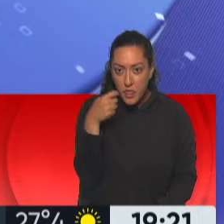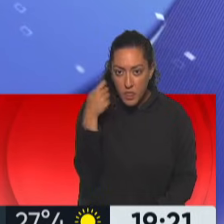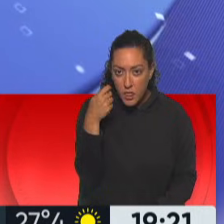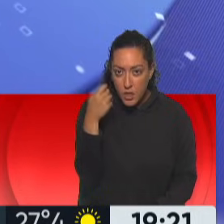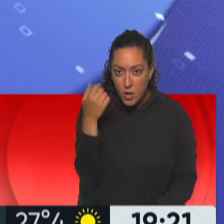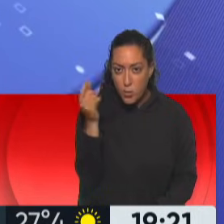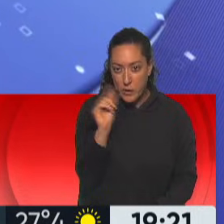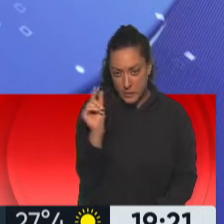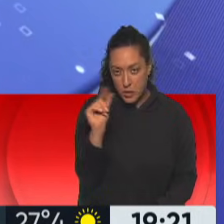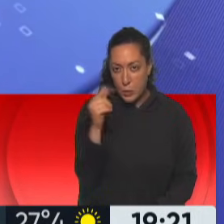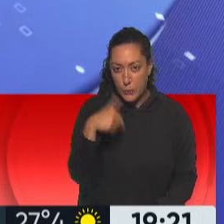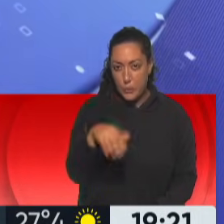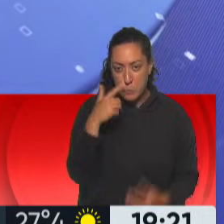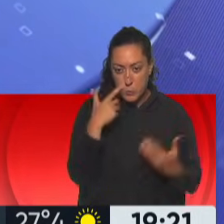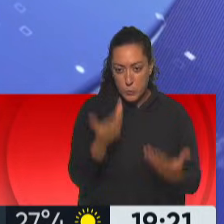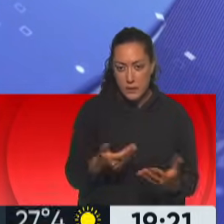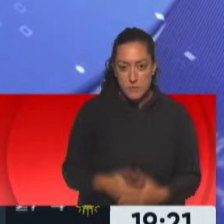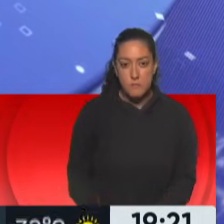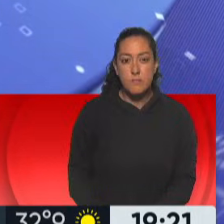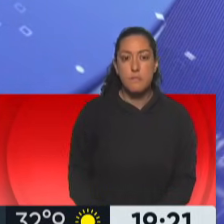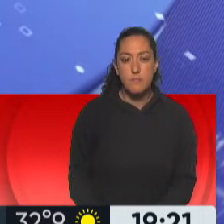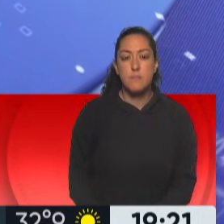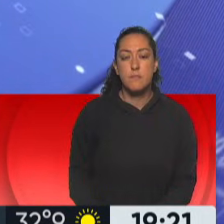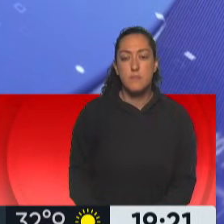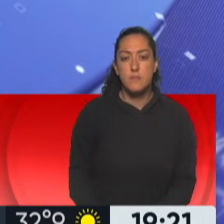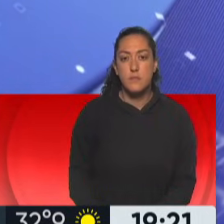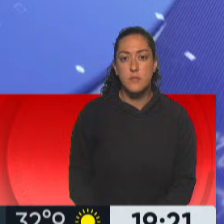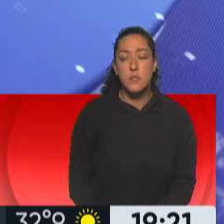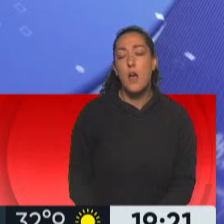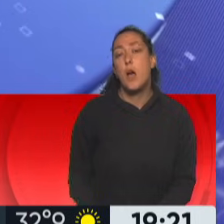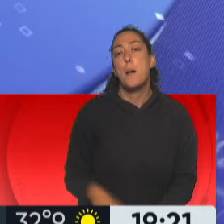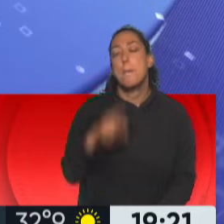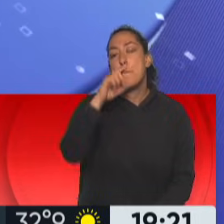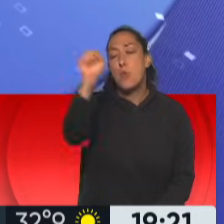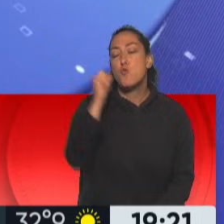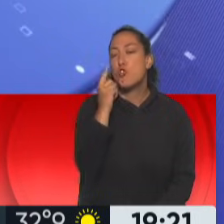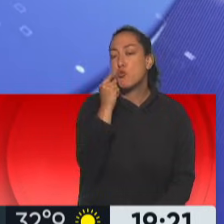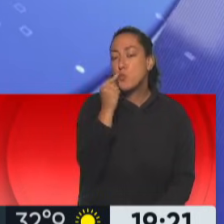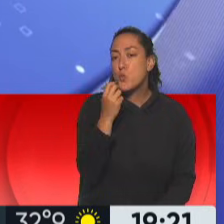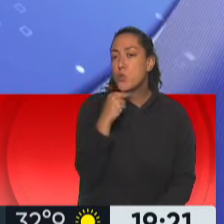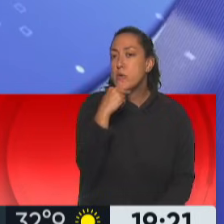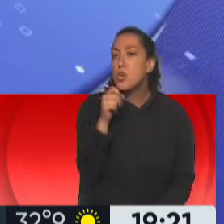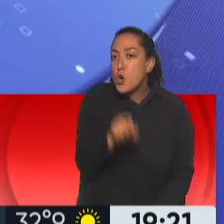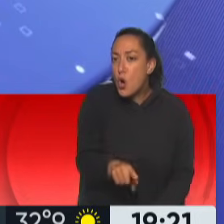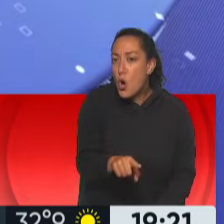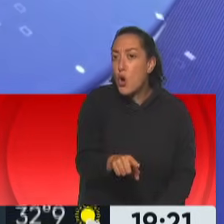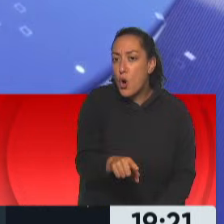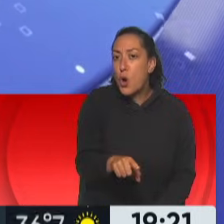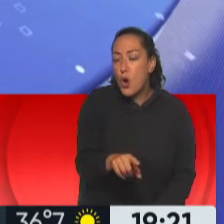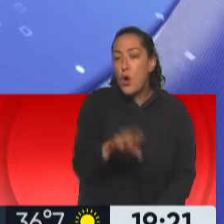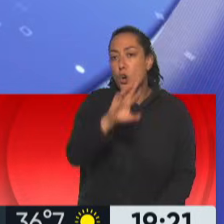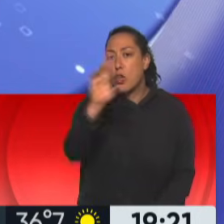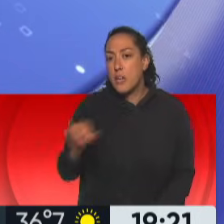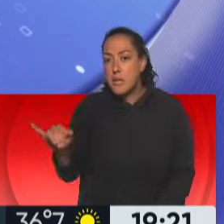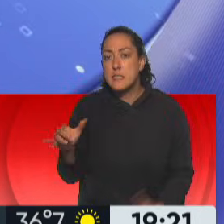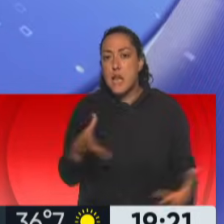un ratito lo vamos Lo importante es destacar pasar. que el hijo de Maduro apoyó abierta y totalmente a Delcy Rodríguez, como